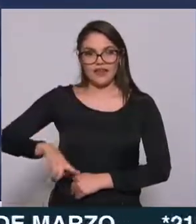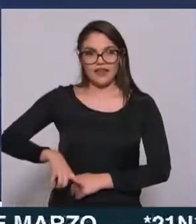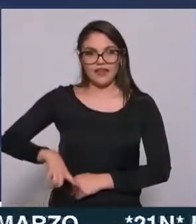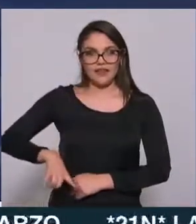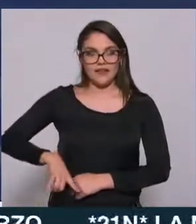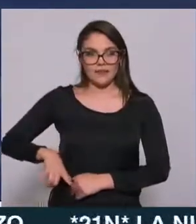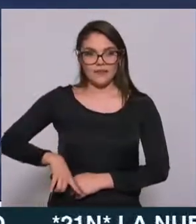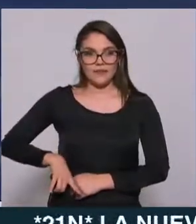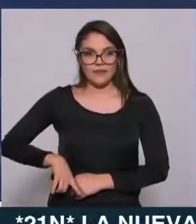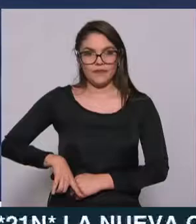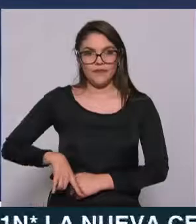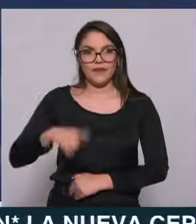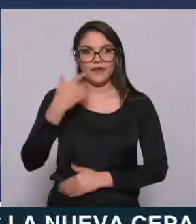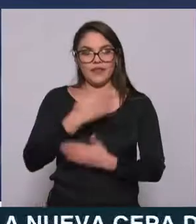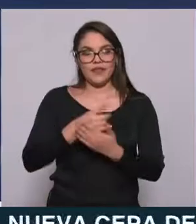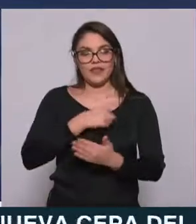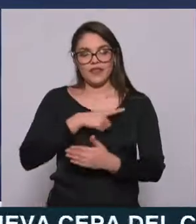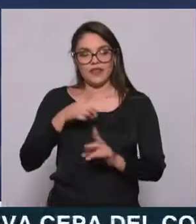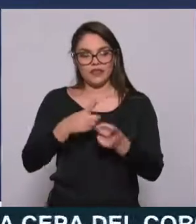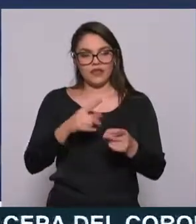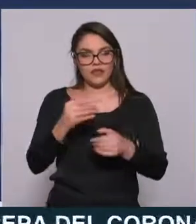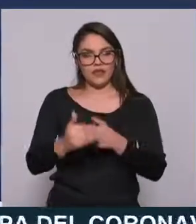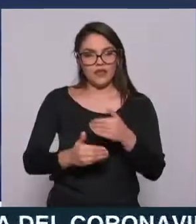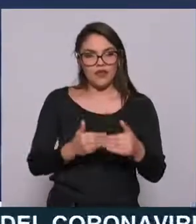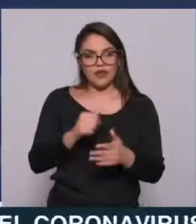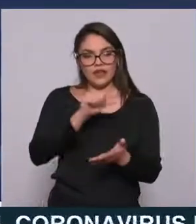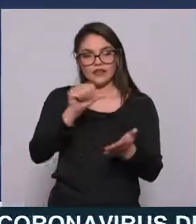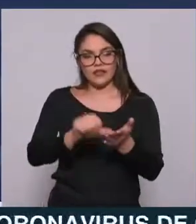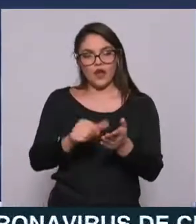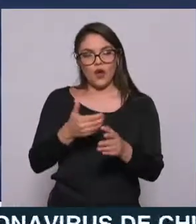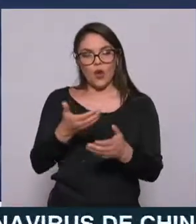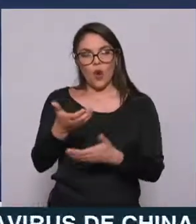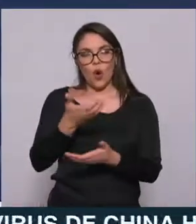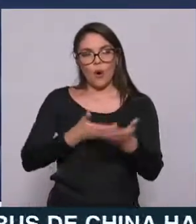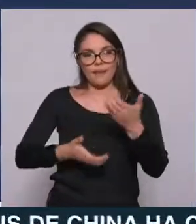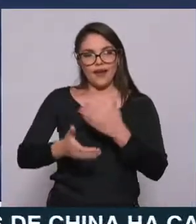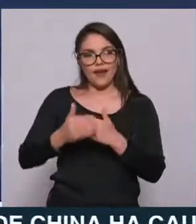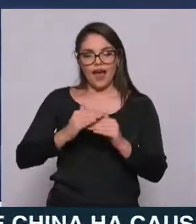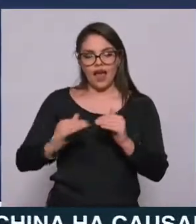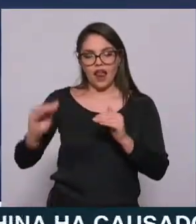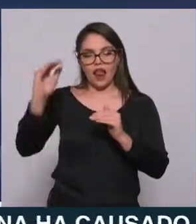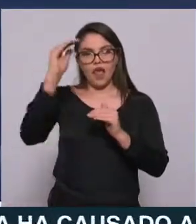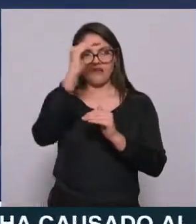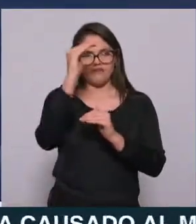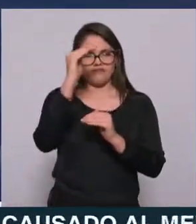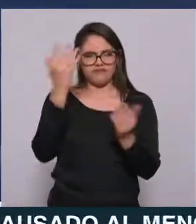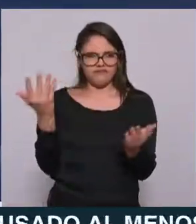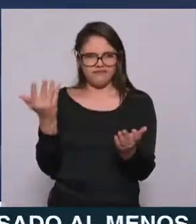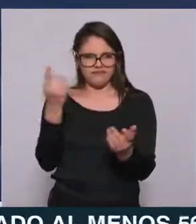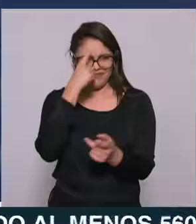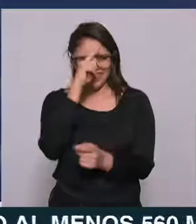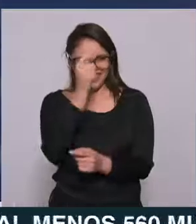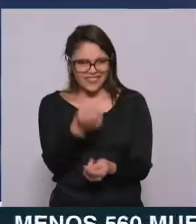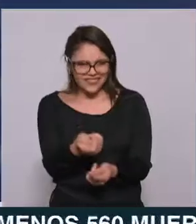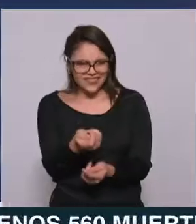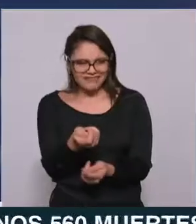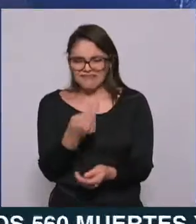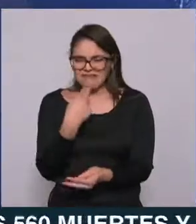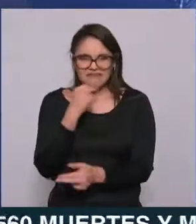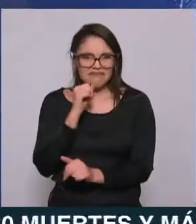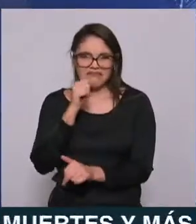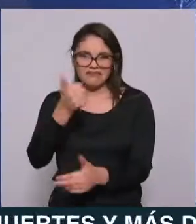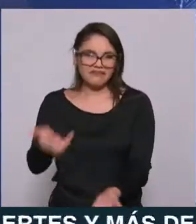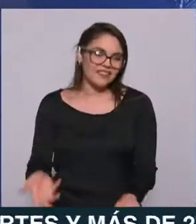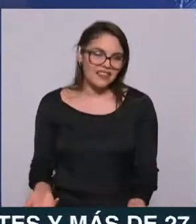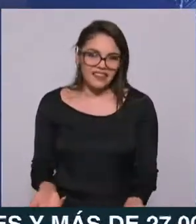unos desarrolladores que desarrollaran un centro comercial arriba de la estación. ¿A cambio de qué? De nada. Pues